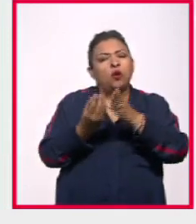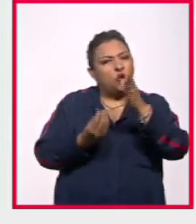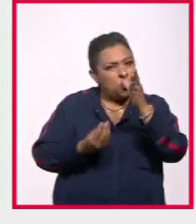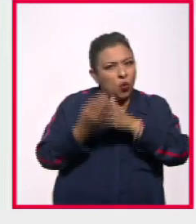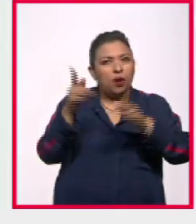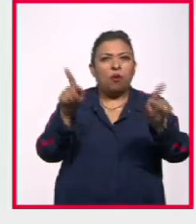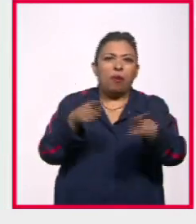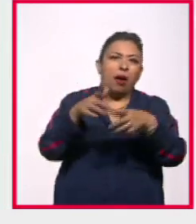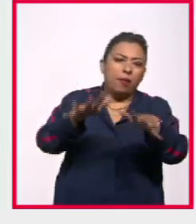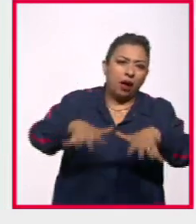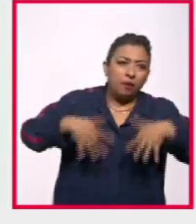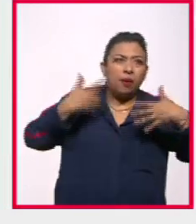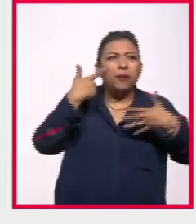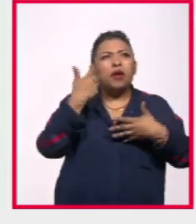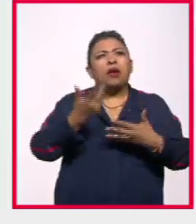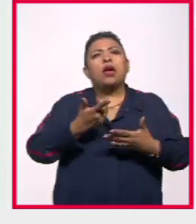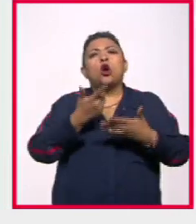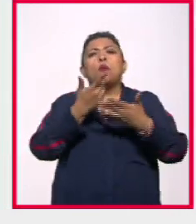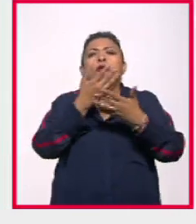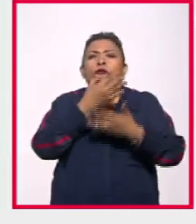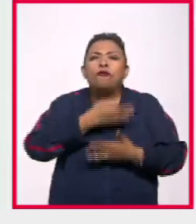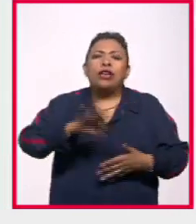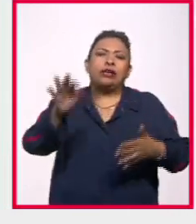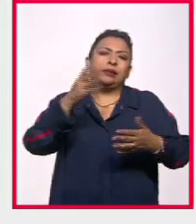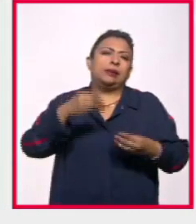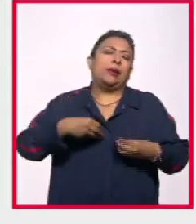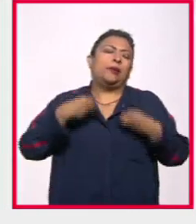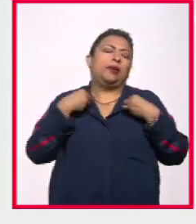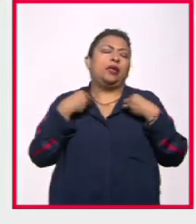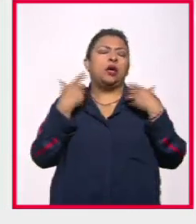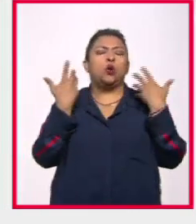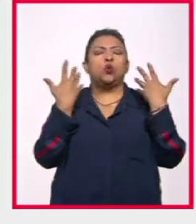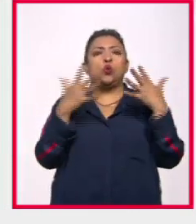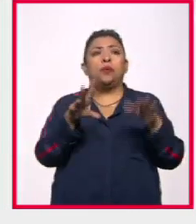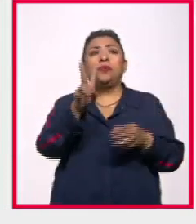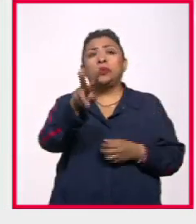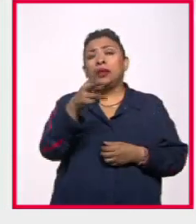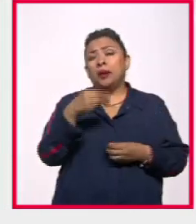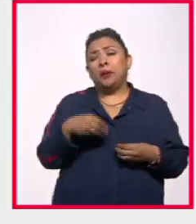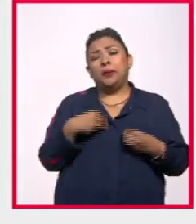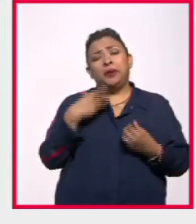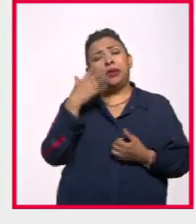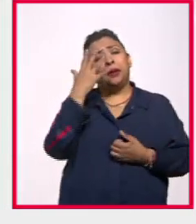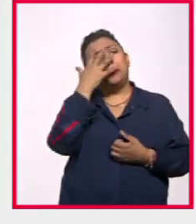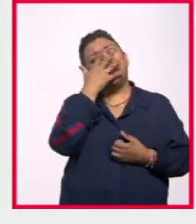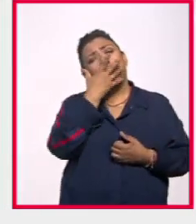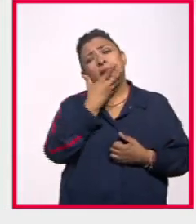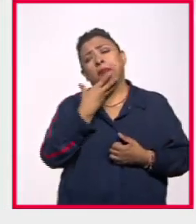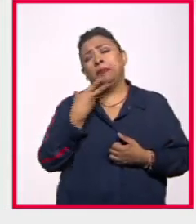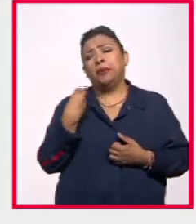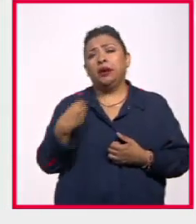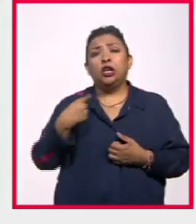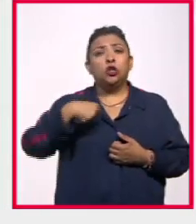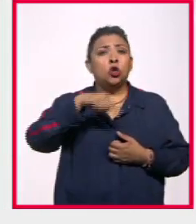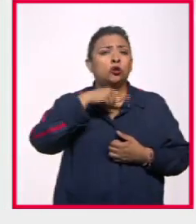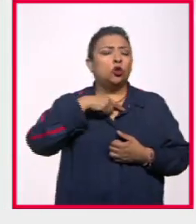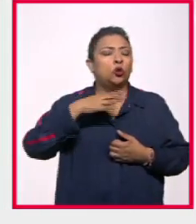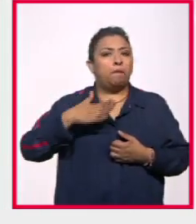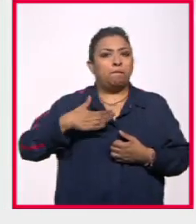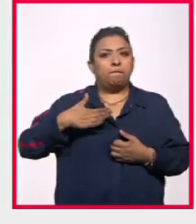música un mensaje de celebración de la vida. La vida es maravillosa. Nosotros somos un